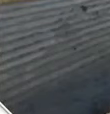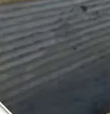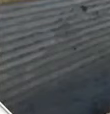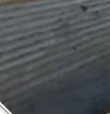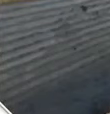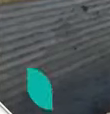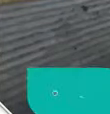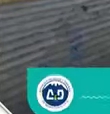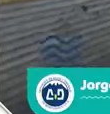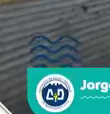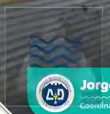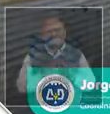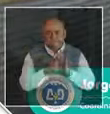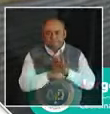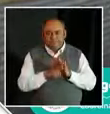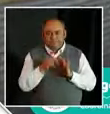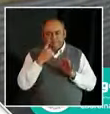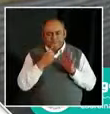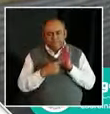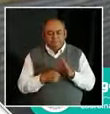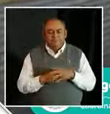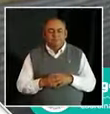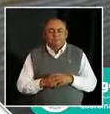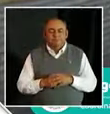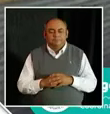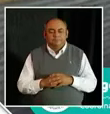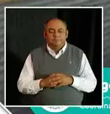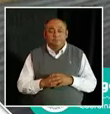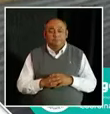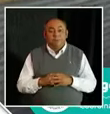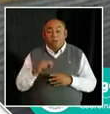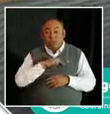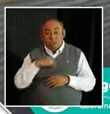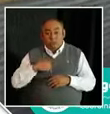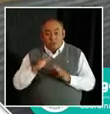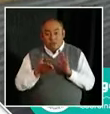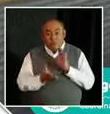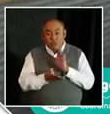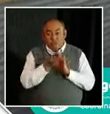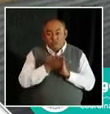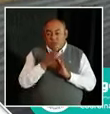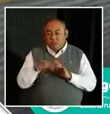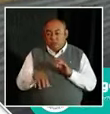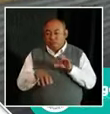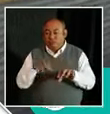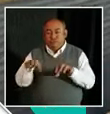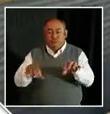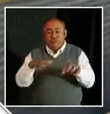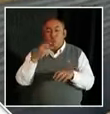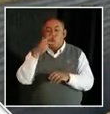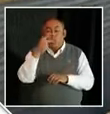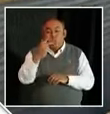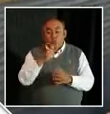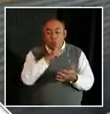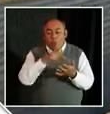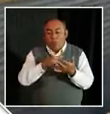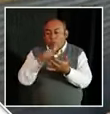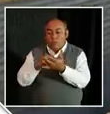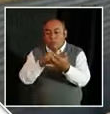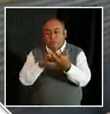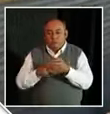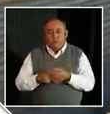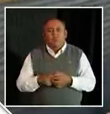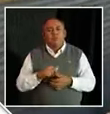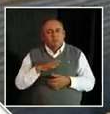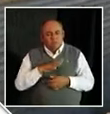Corran el video, por favor. Estamos construyendo de una manera simultánea 8 frentes de trabajo que están formados por